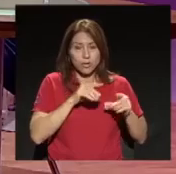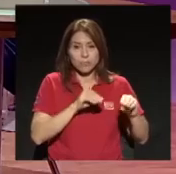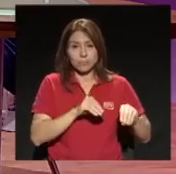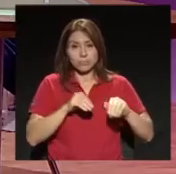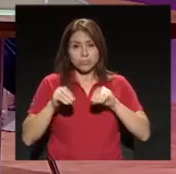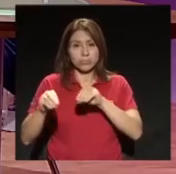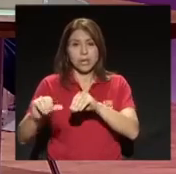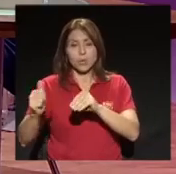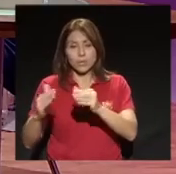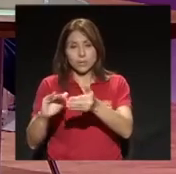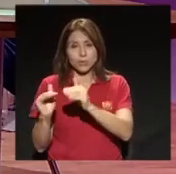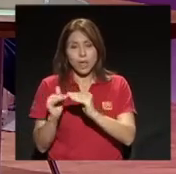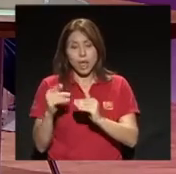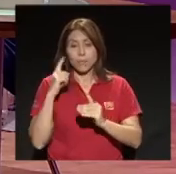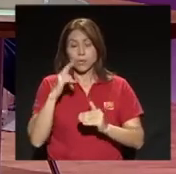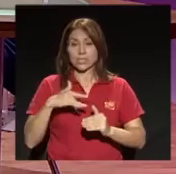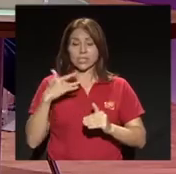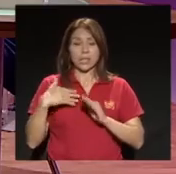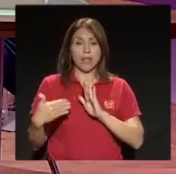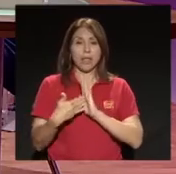persecución que estás teniendo, ¿verdad?